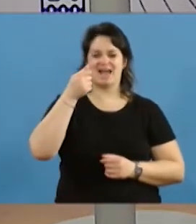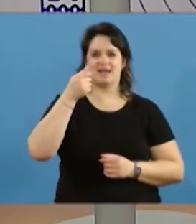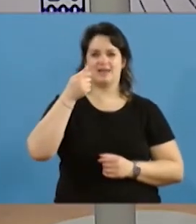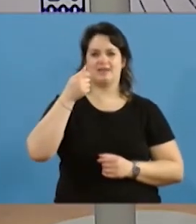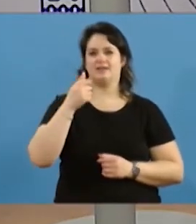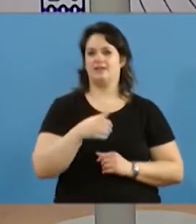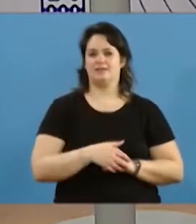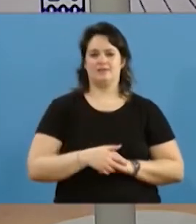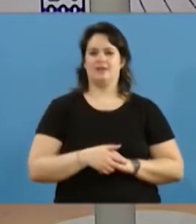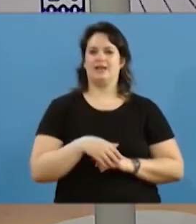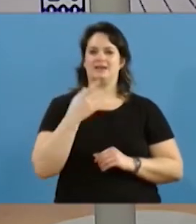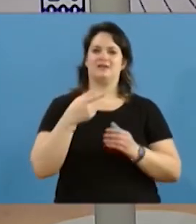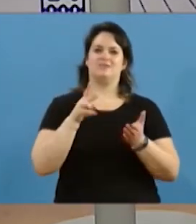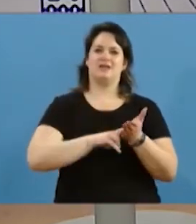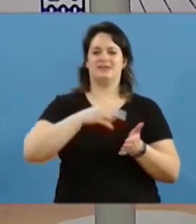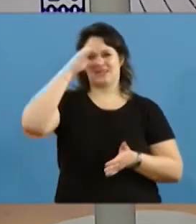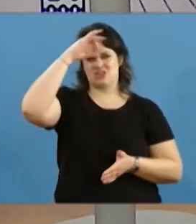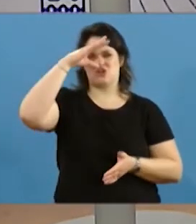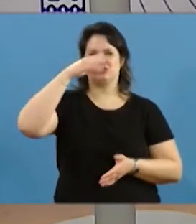el porcentaje de aparición es de un